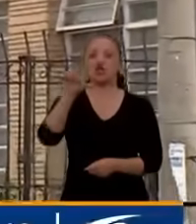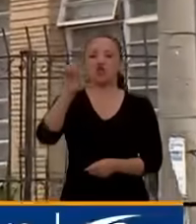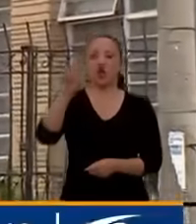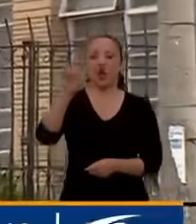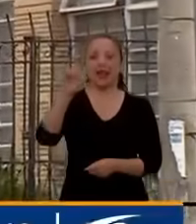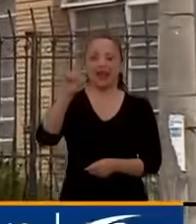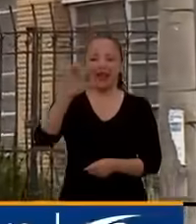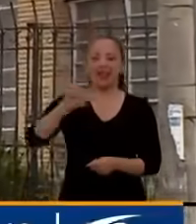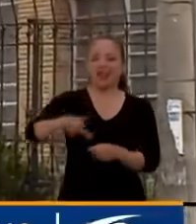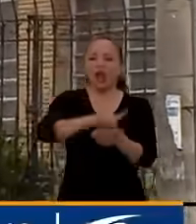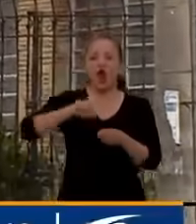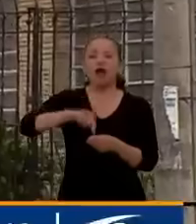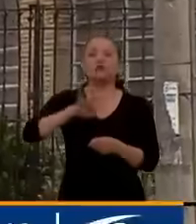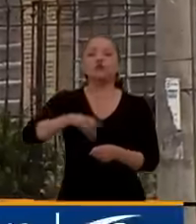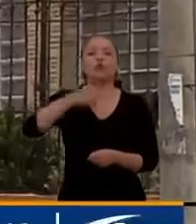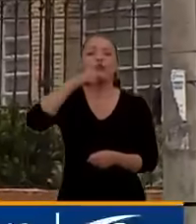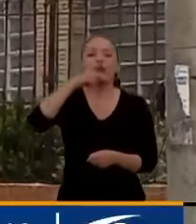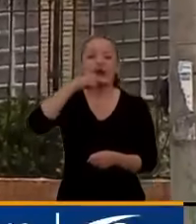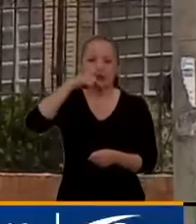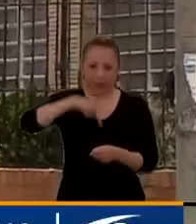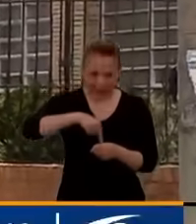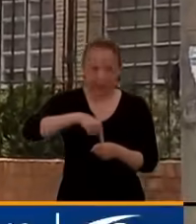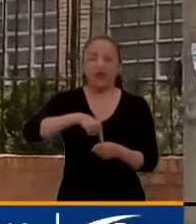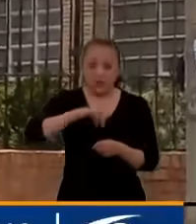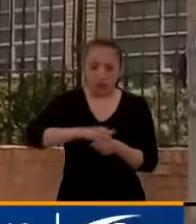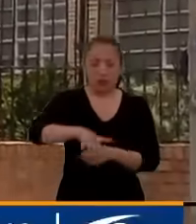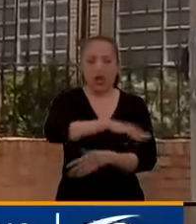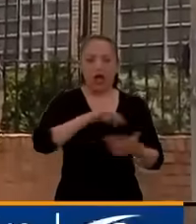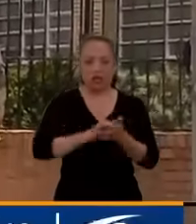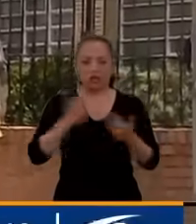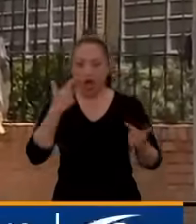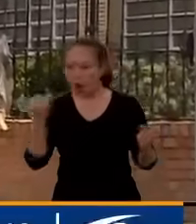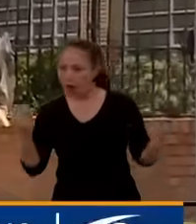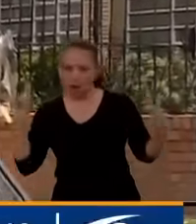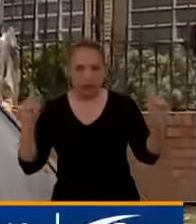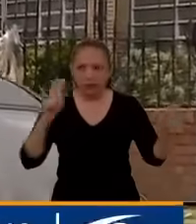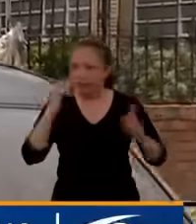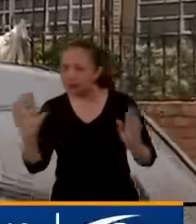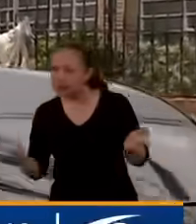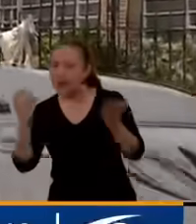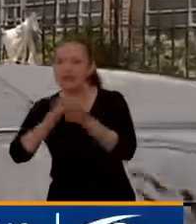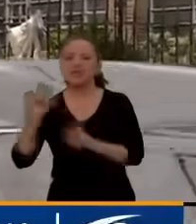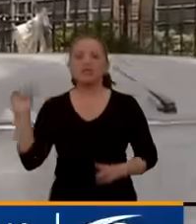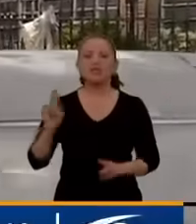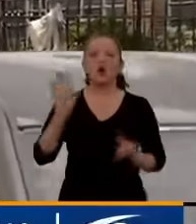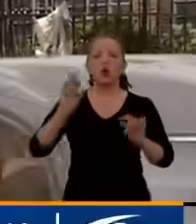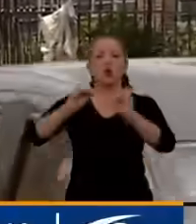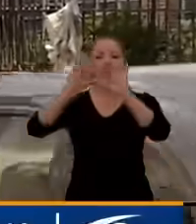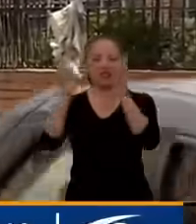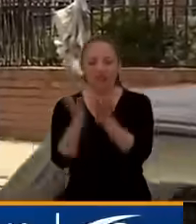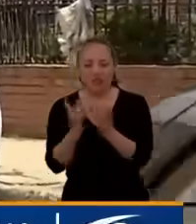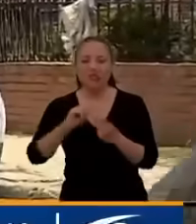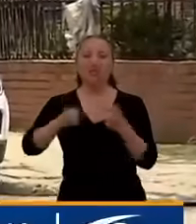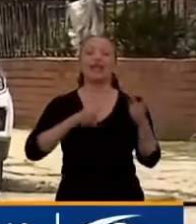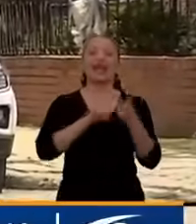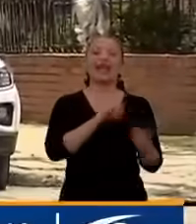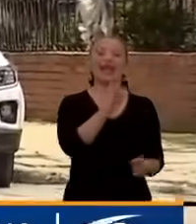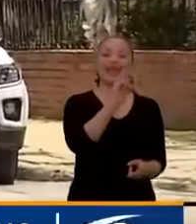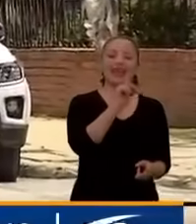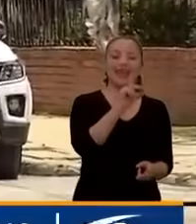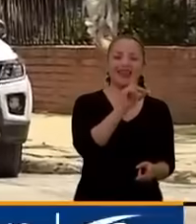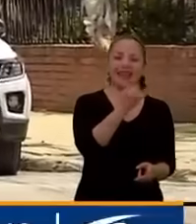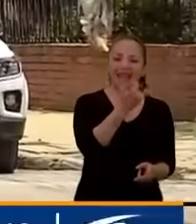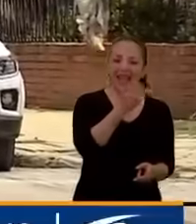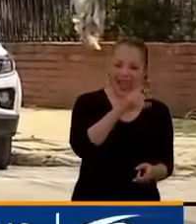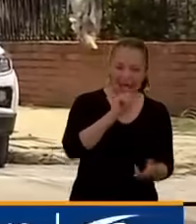en este momento está siendo recuperada, están recuperándose entonces los vidrios, hace presencia la Defensoría, el IDIGER, pero nosotros, por supuesto, en Noticias Caracol estamos del lado de la